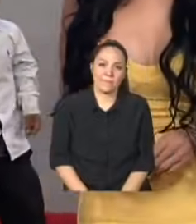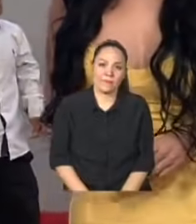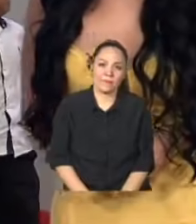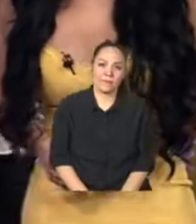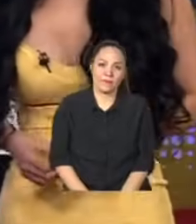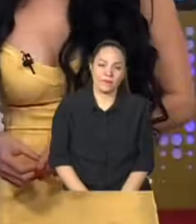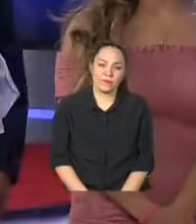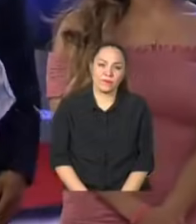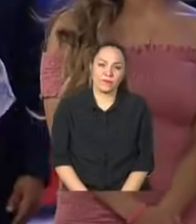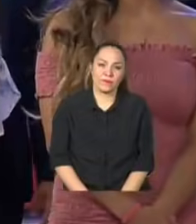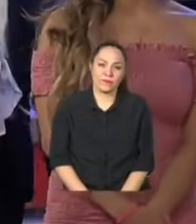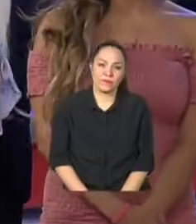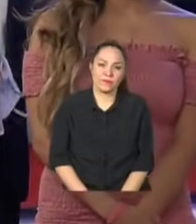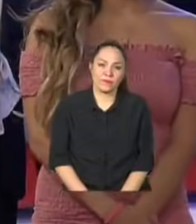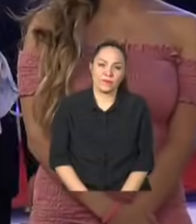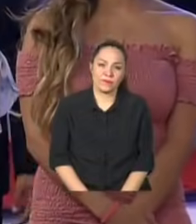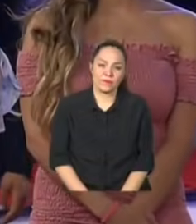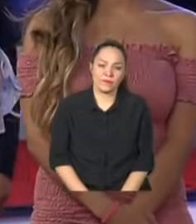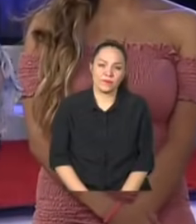tú, Conan.